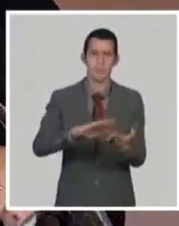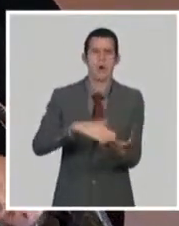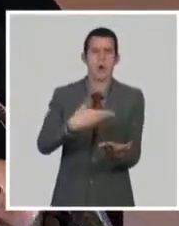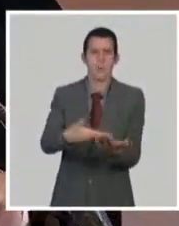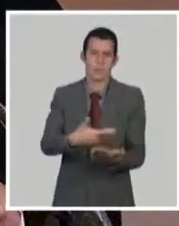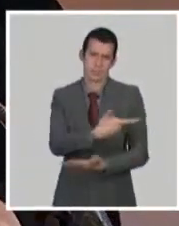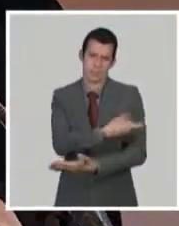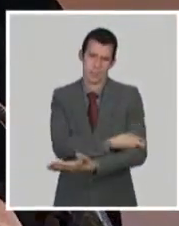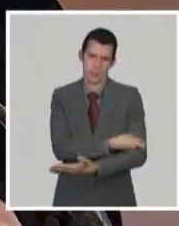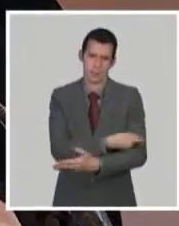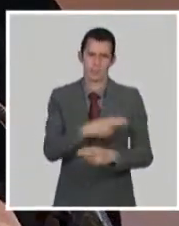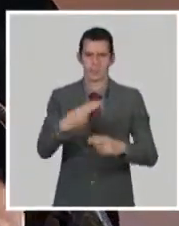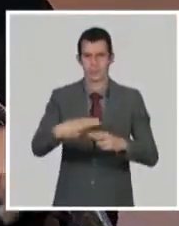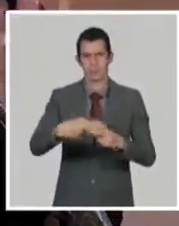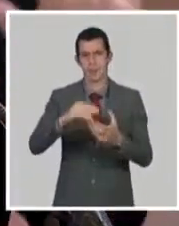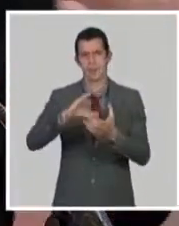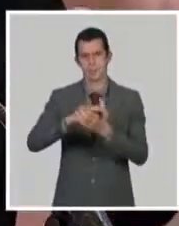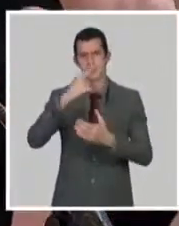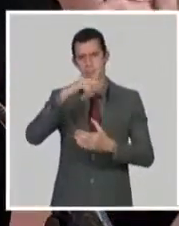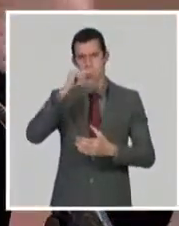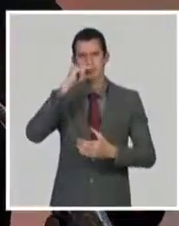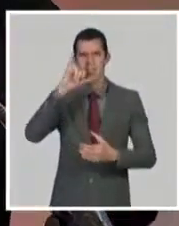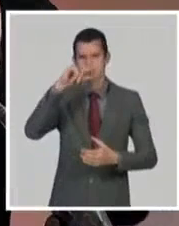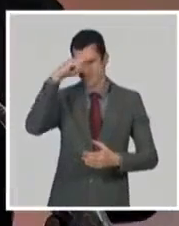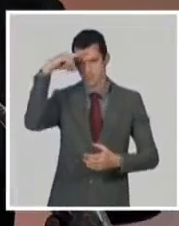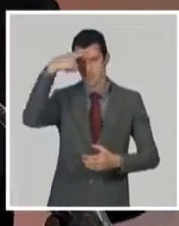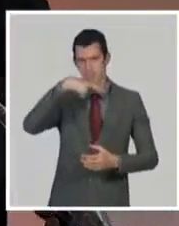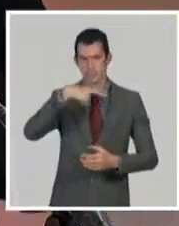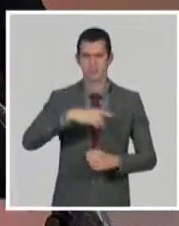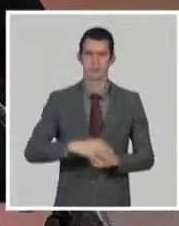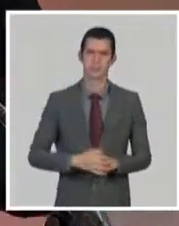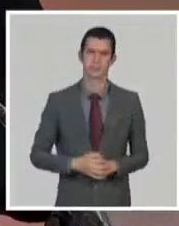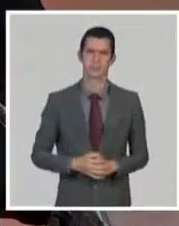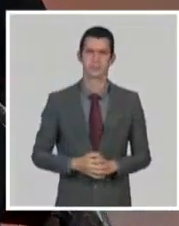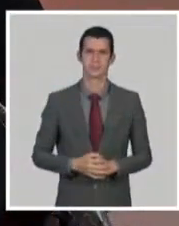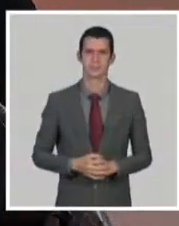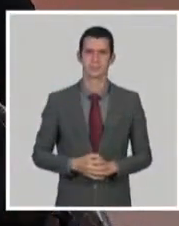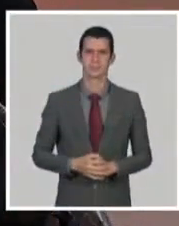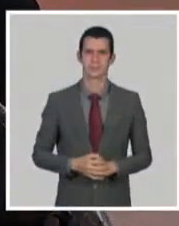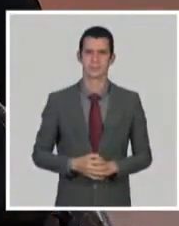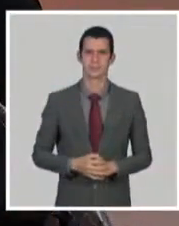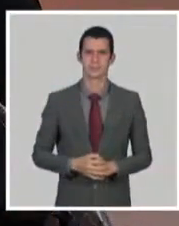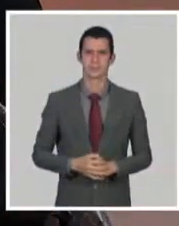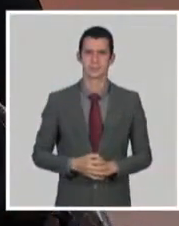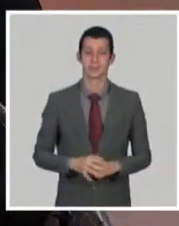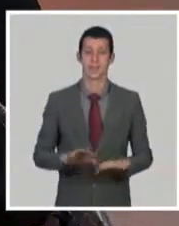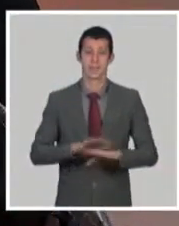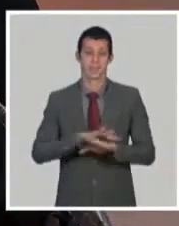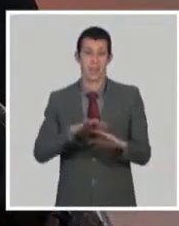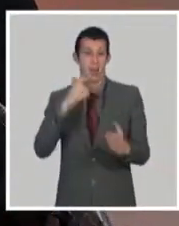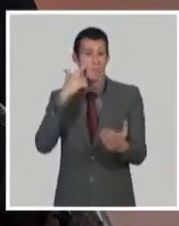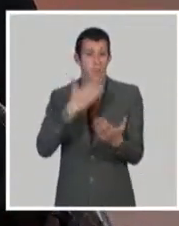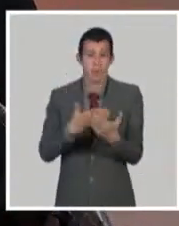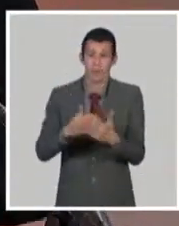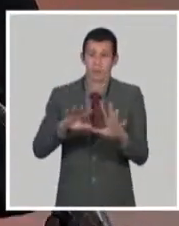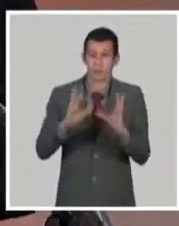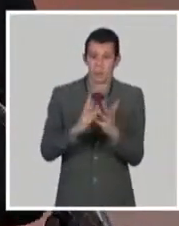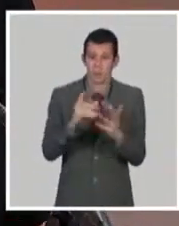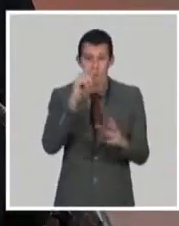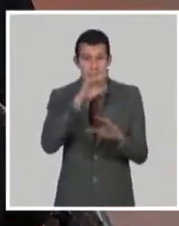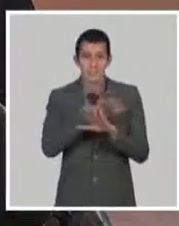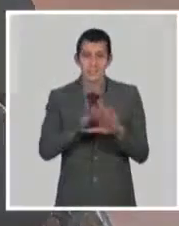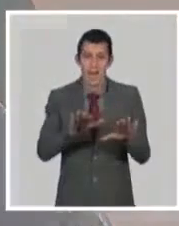la inmunidad que se induce, los 3 parámetros que explicaba el doctor Vicente, la capacidad de generar